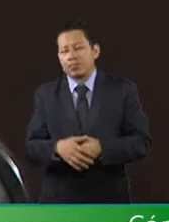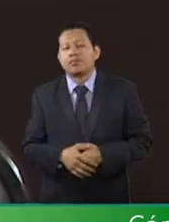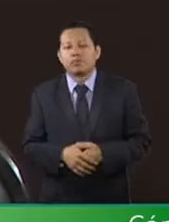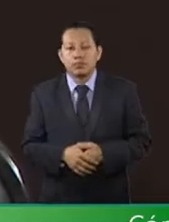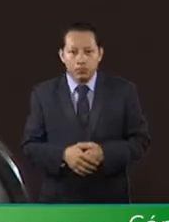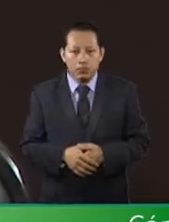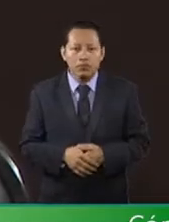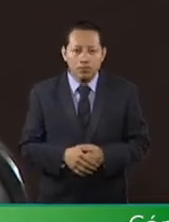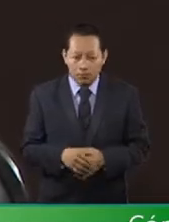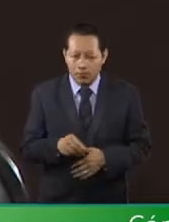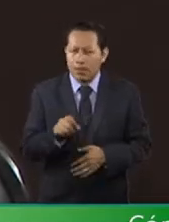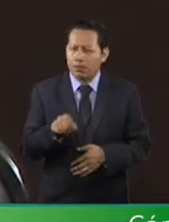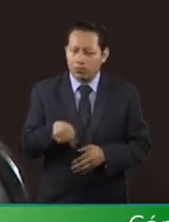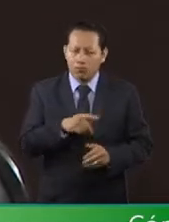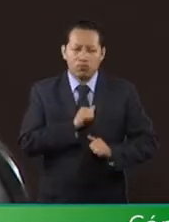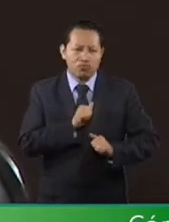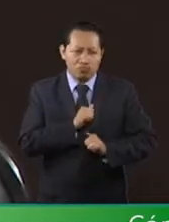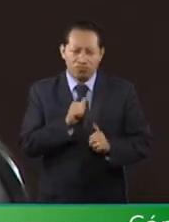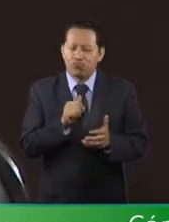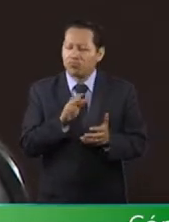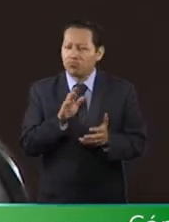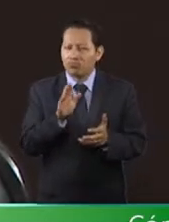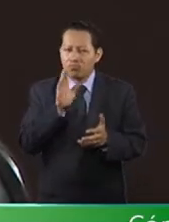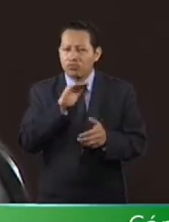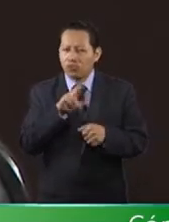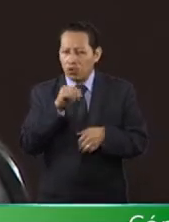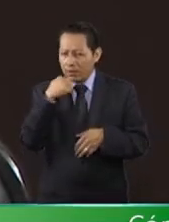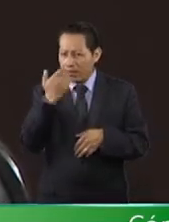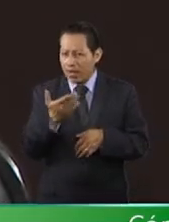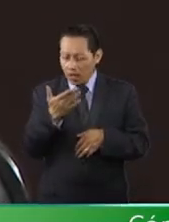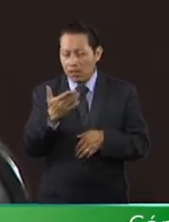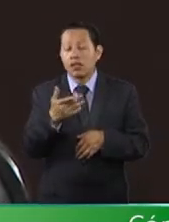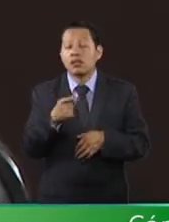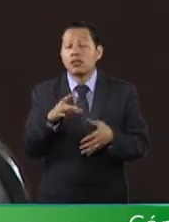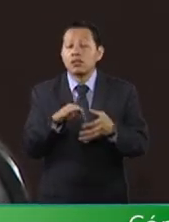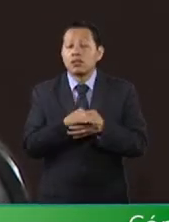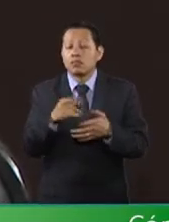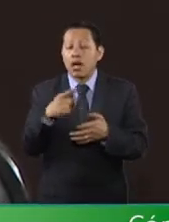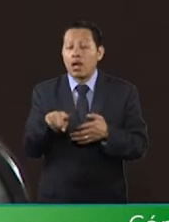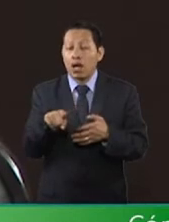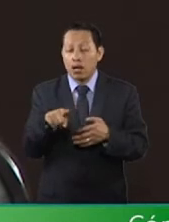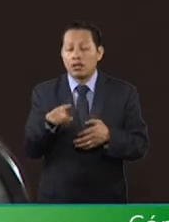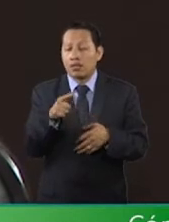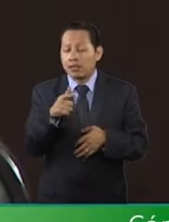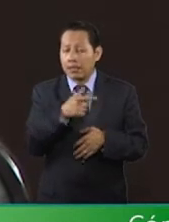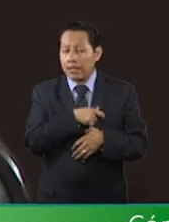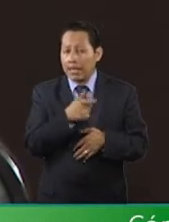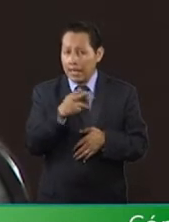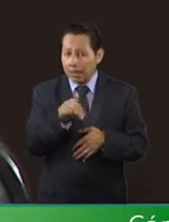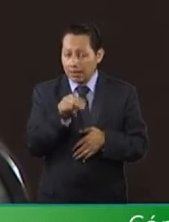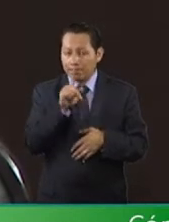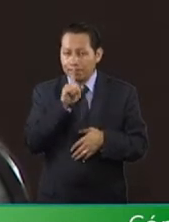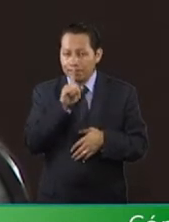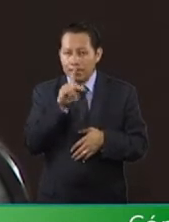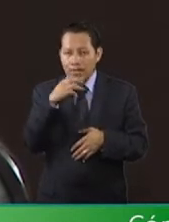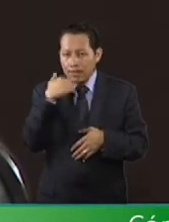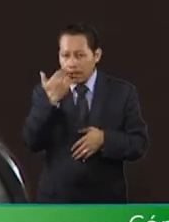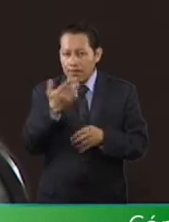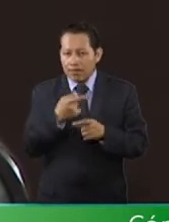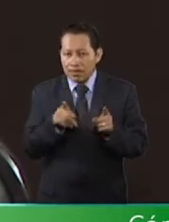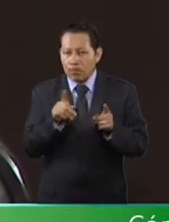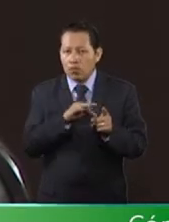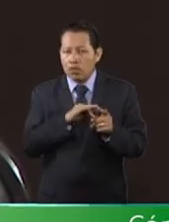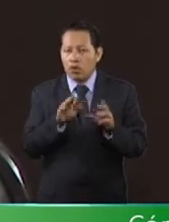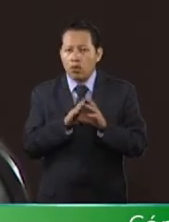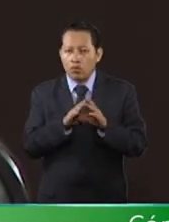su militarismo que no quieren que el fuero común le aplique a los elementos de la guardia nacional y buscan que